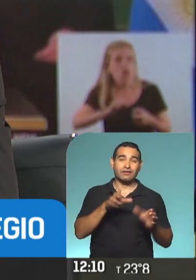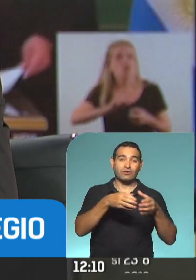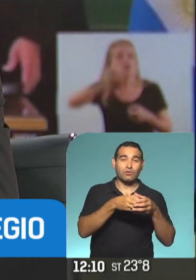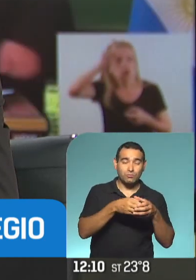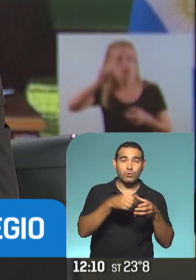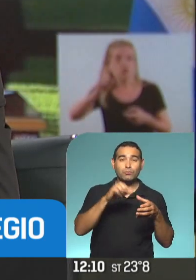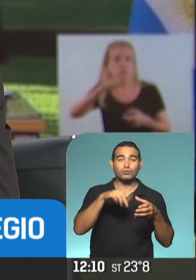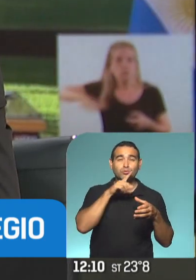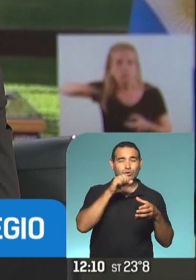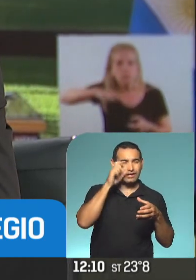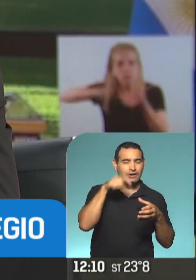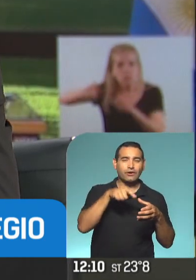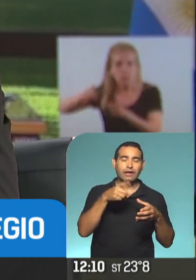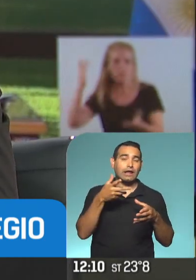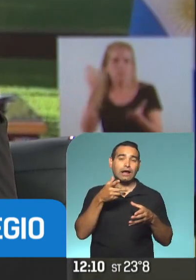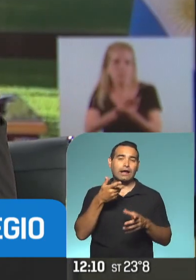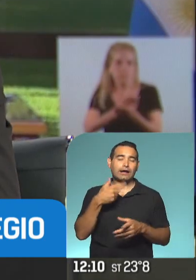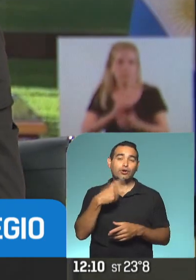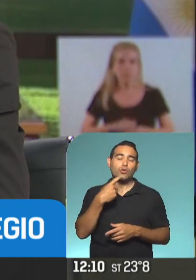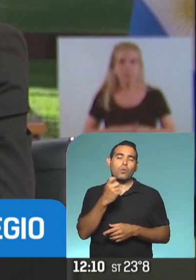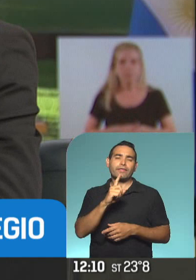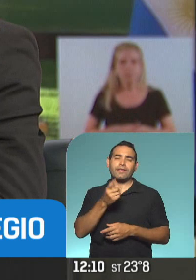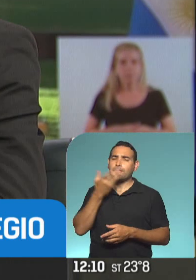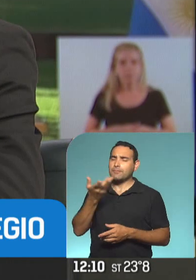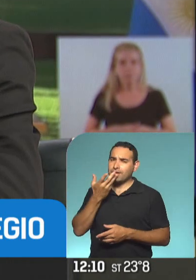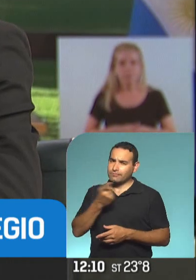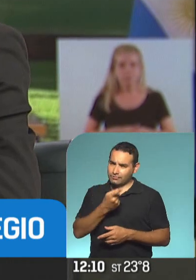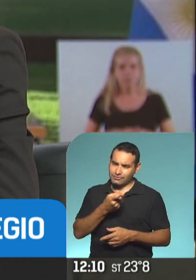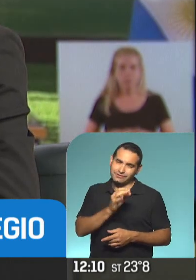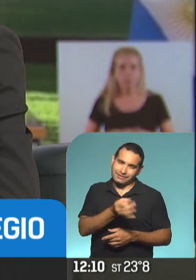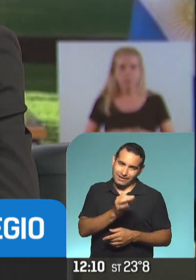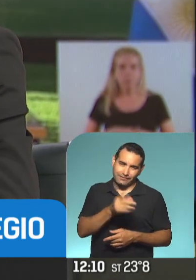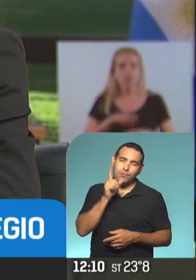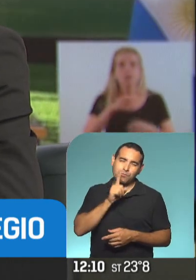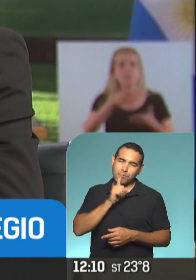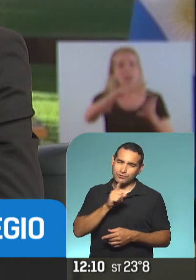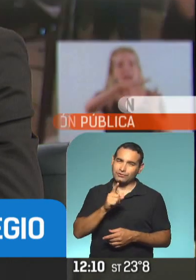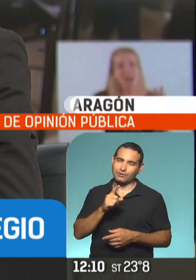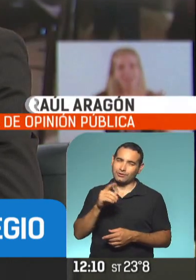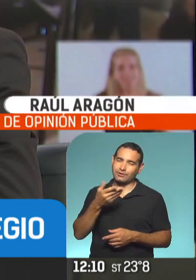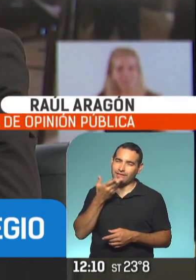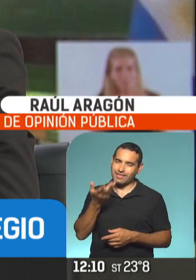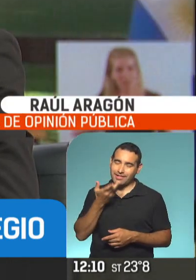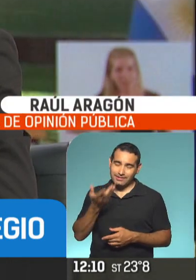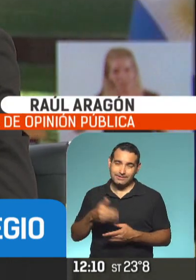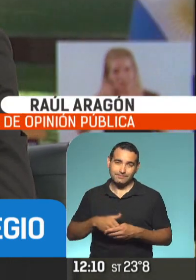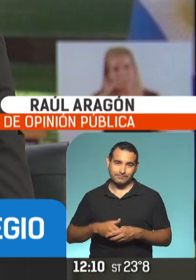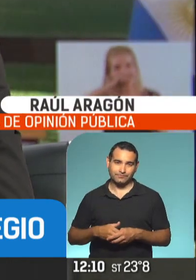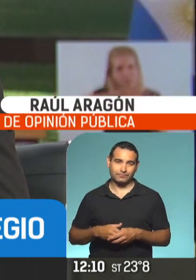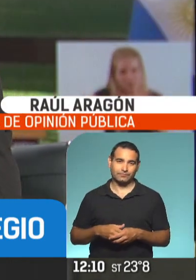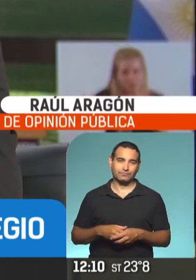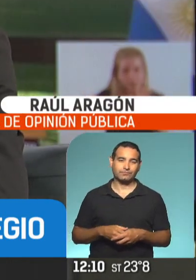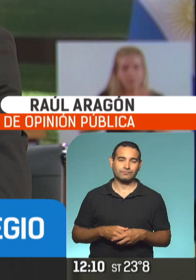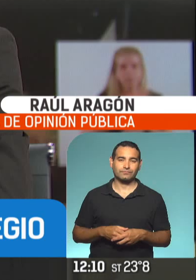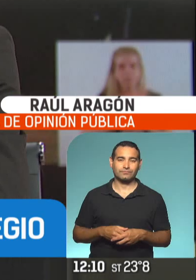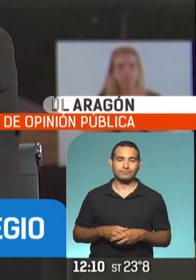así sin medir las consecuencias, sin saber las consecuencias. Cualquiera de nosotros, antes de hacerlo, sabríamos que la consecuencia era esa,